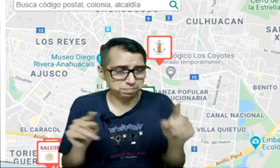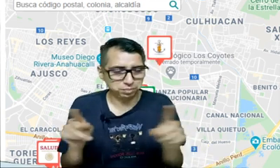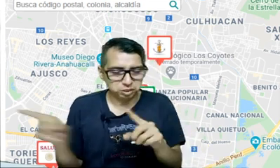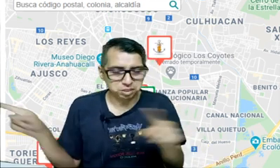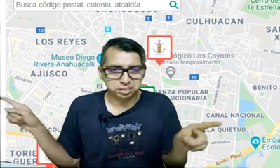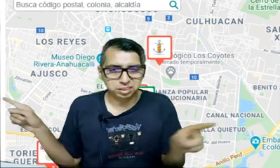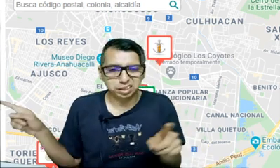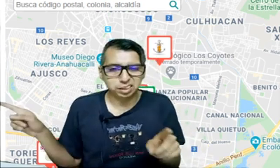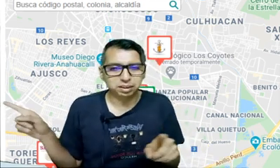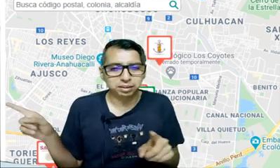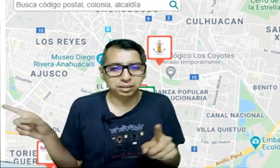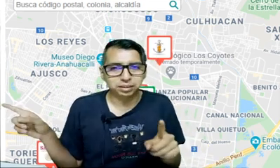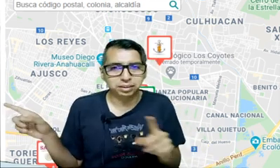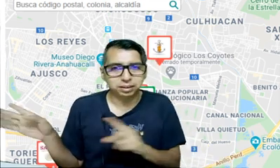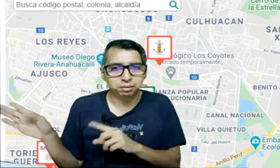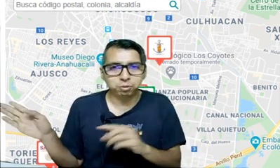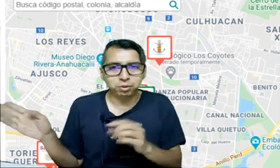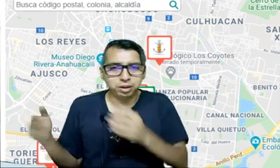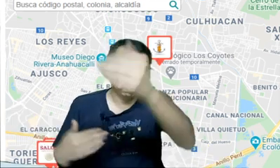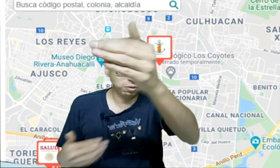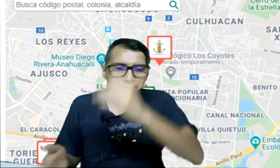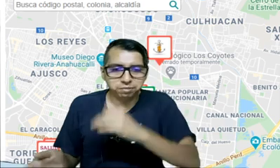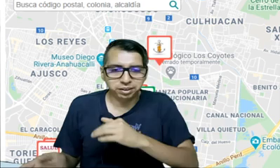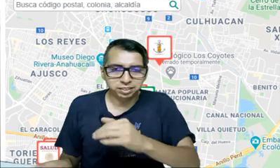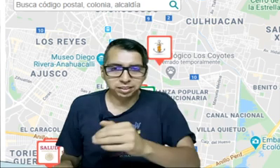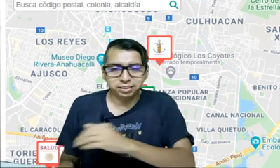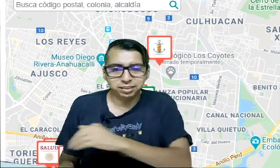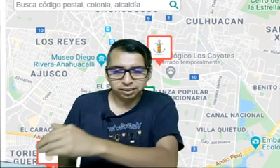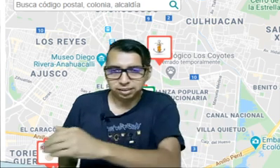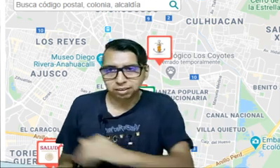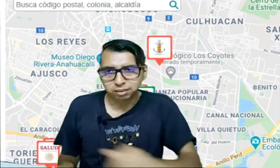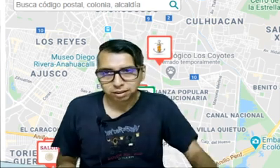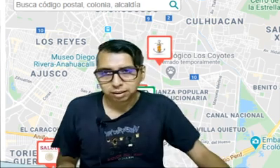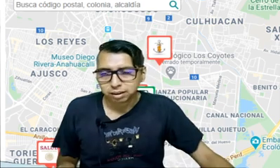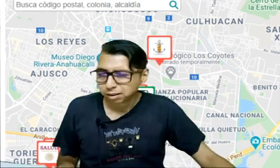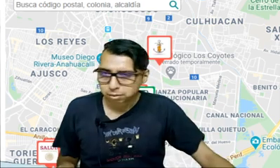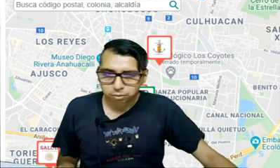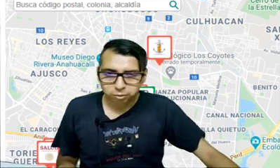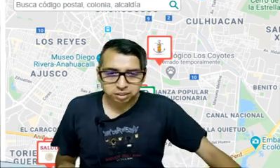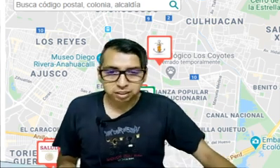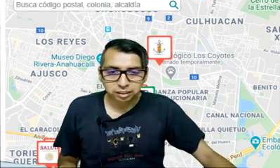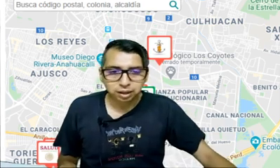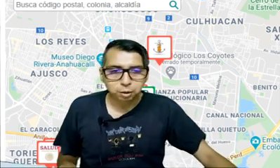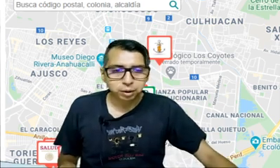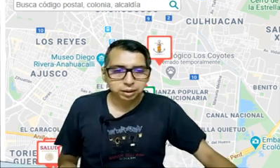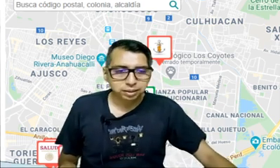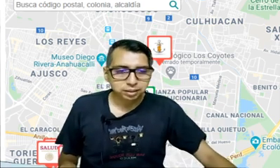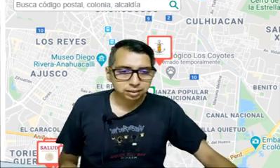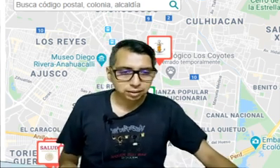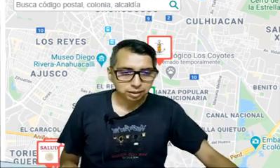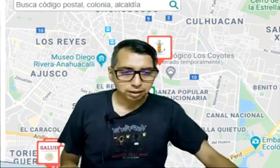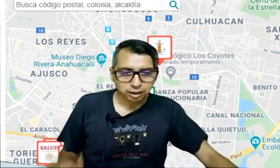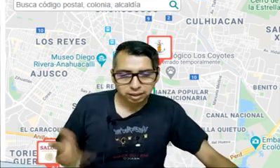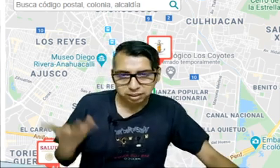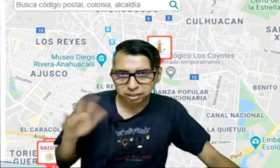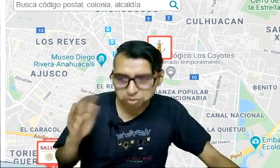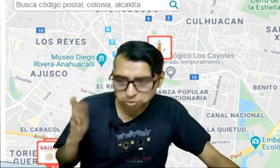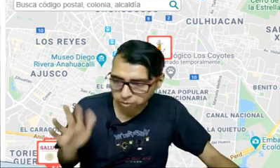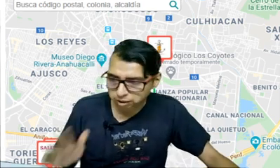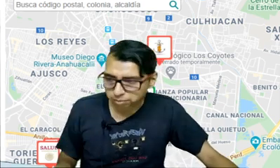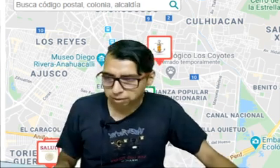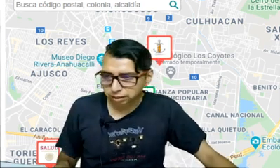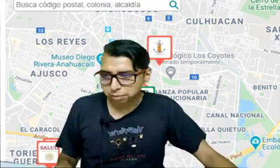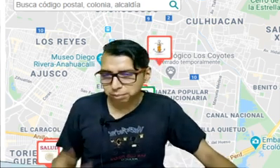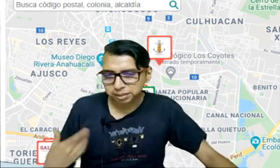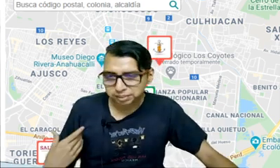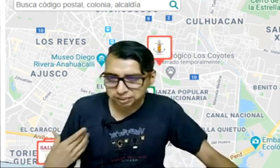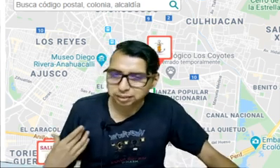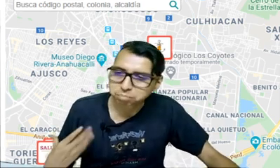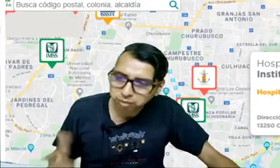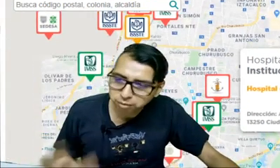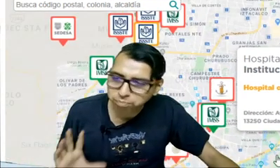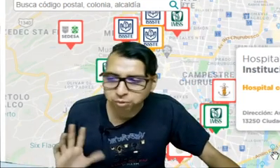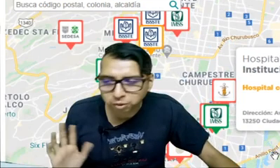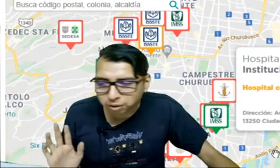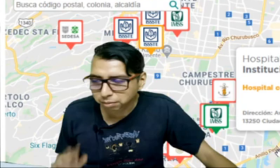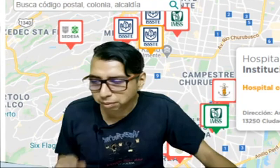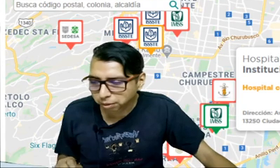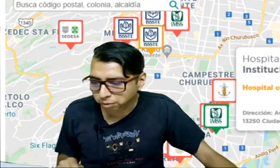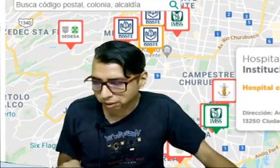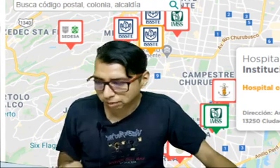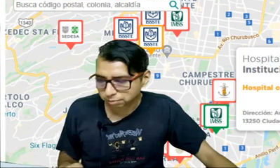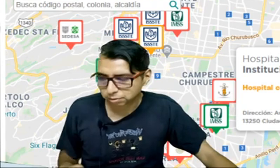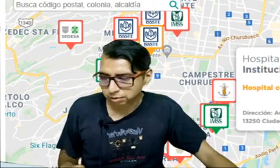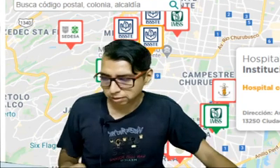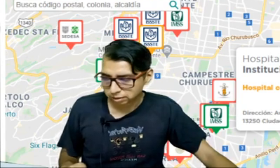no sé si llega a un lado o en frente del bosque de tláhuac ahí tiene disponibilidad media así que estoy